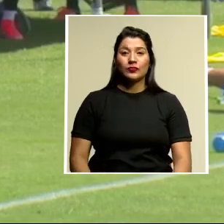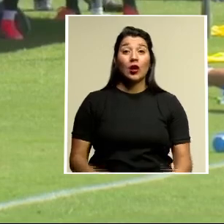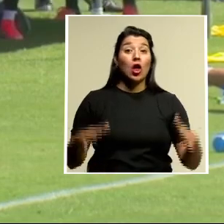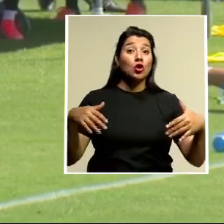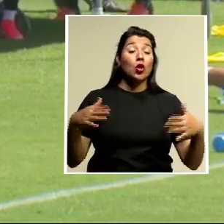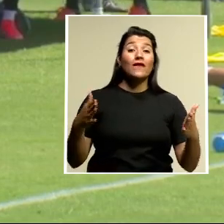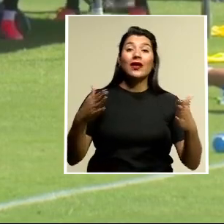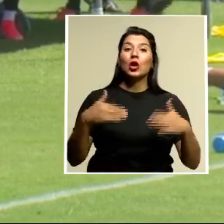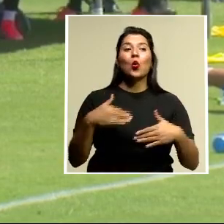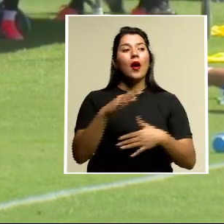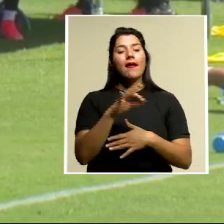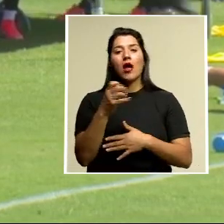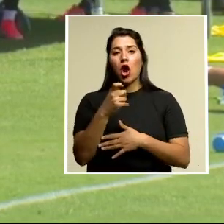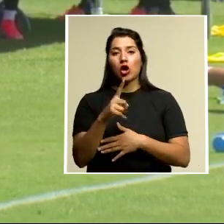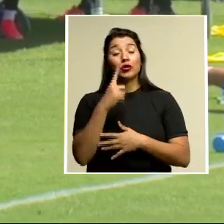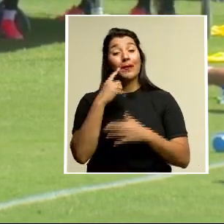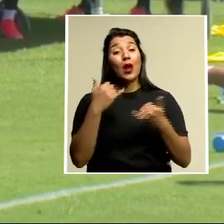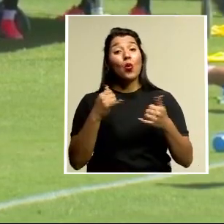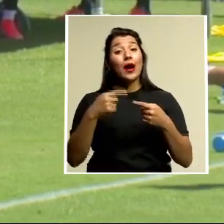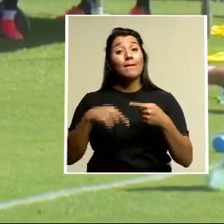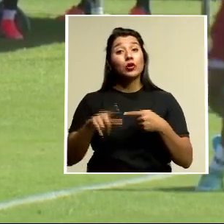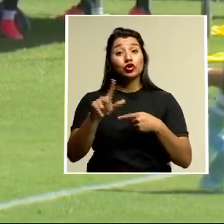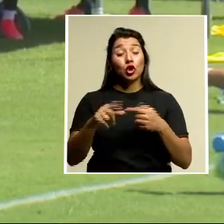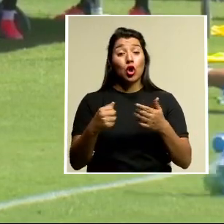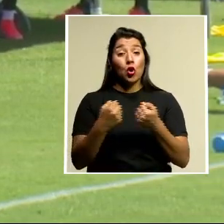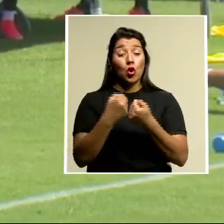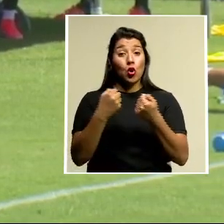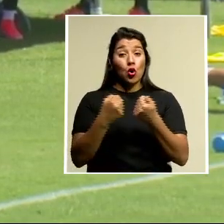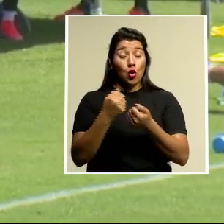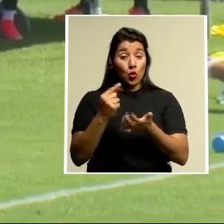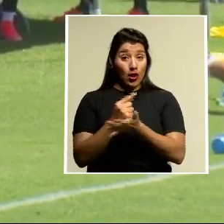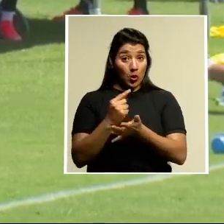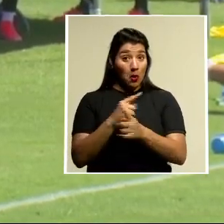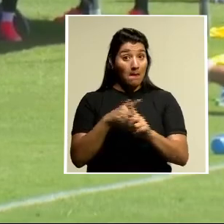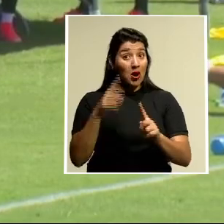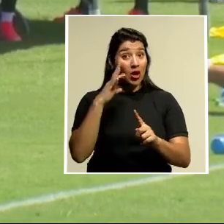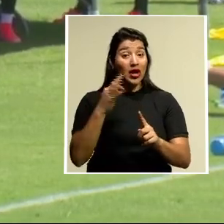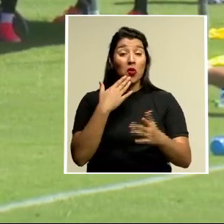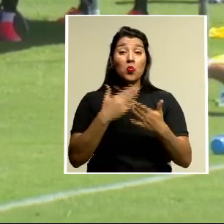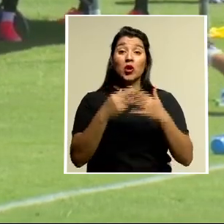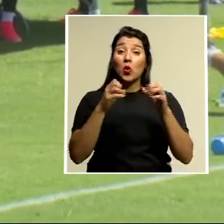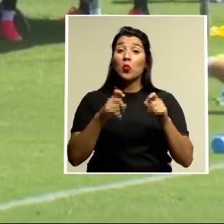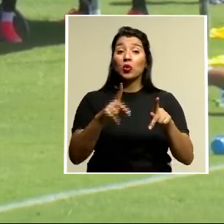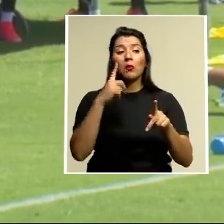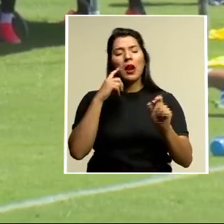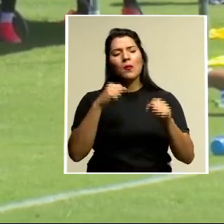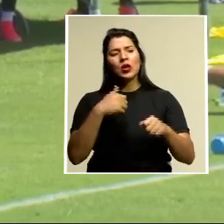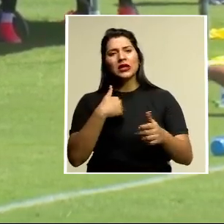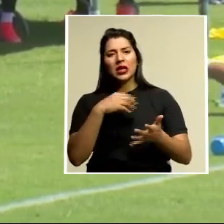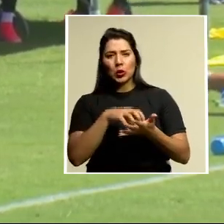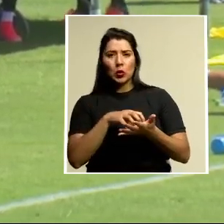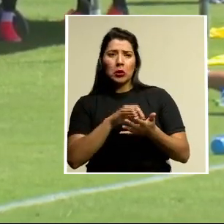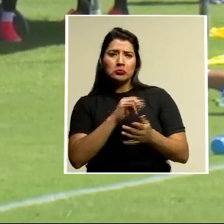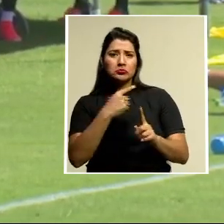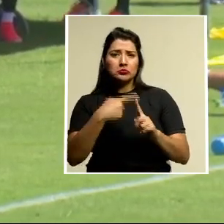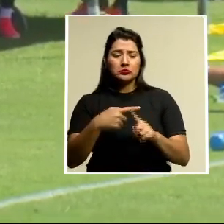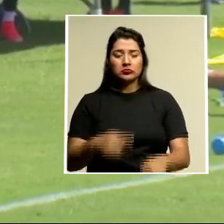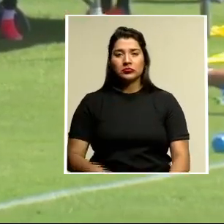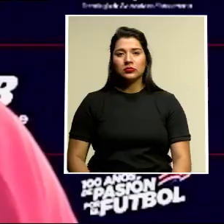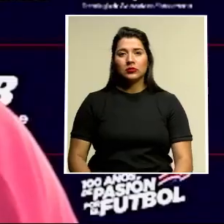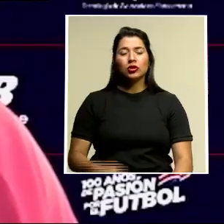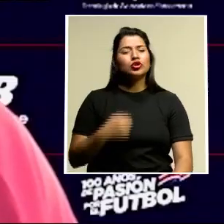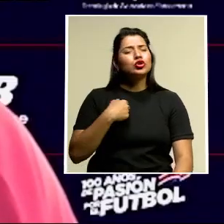Oro. La tricolor debutará el lunes ante Guadalupe. El técnico colombiano Luis Fernando Suárez ya cumplió